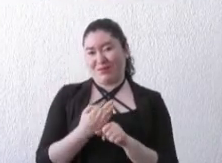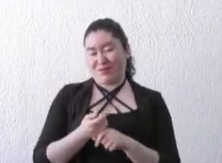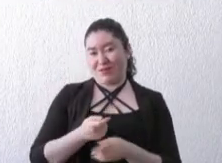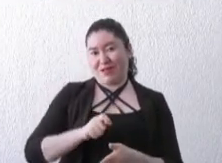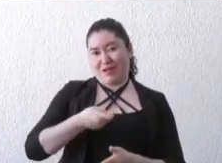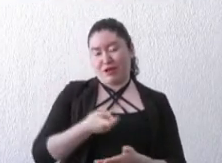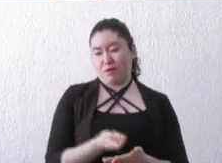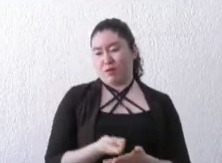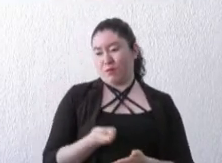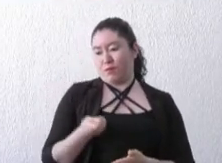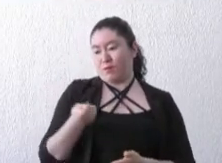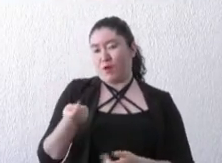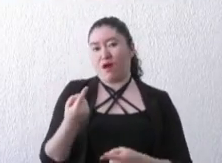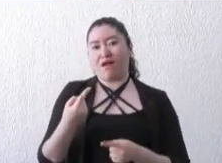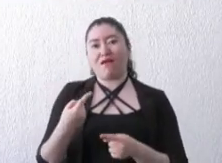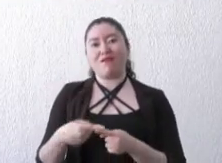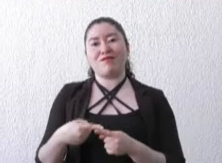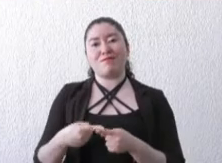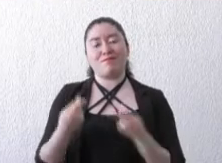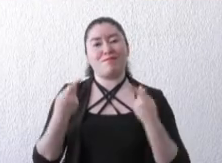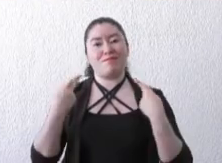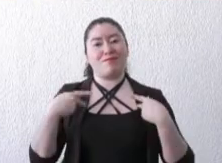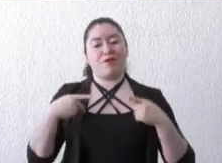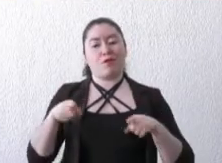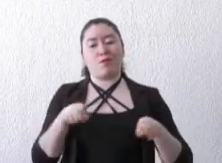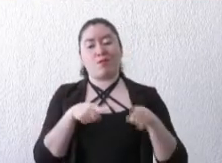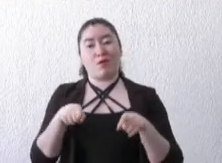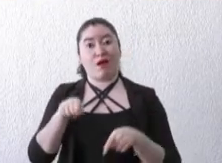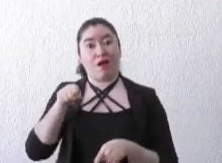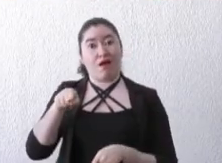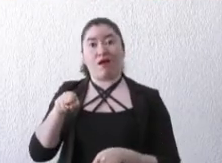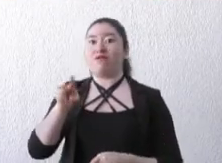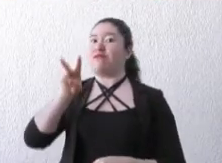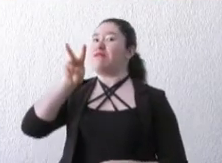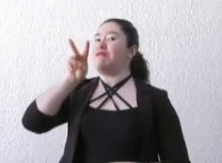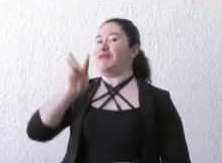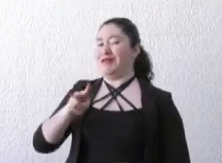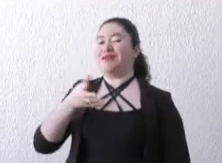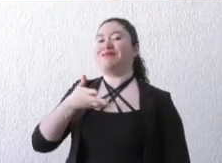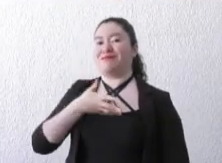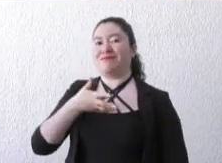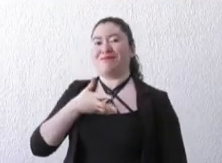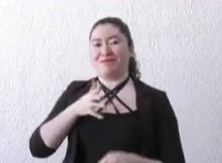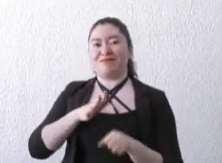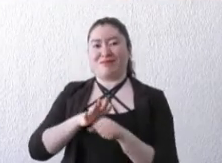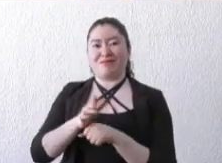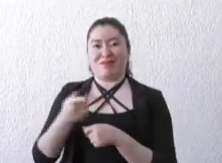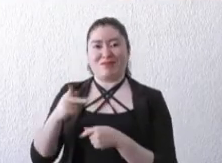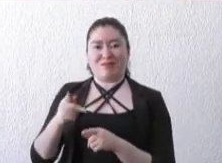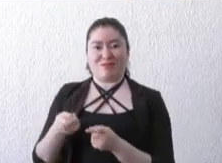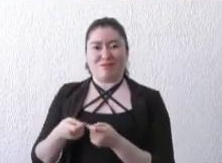llave a los músicos que en realidad son los depositarios de este espacio.